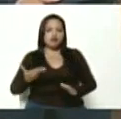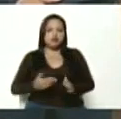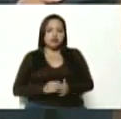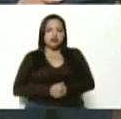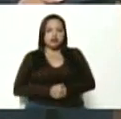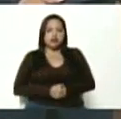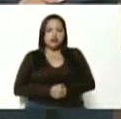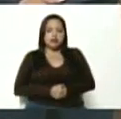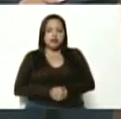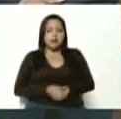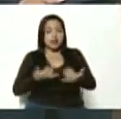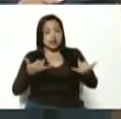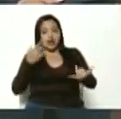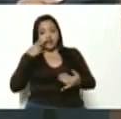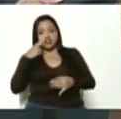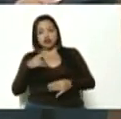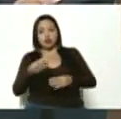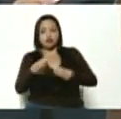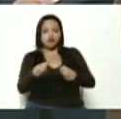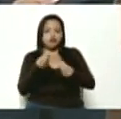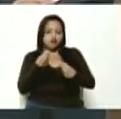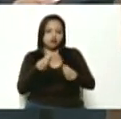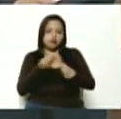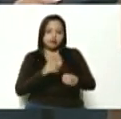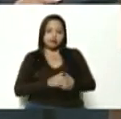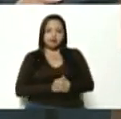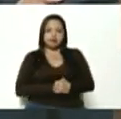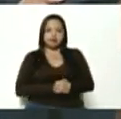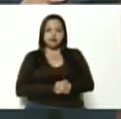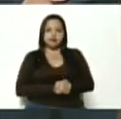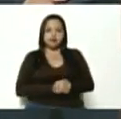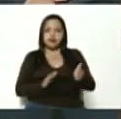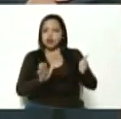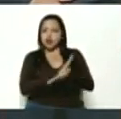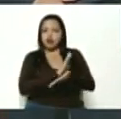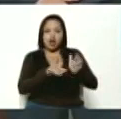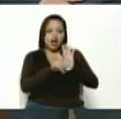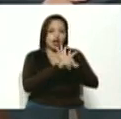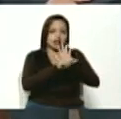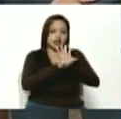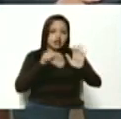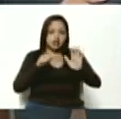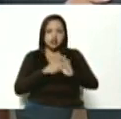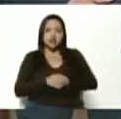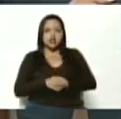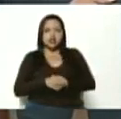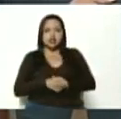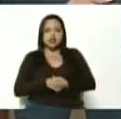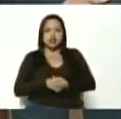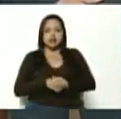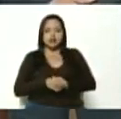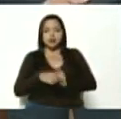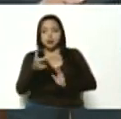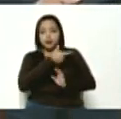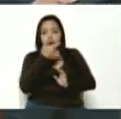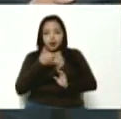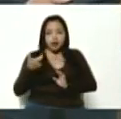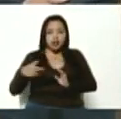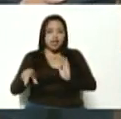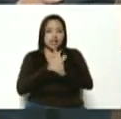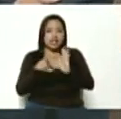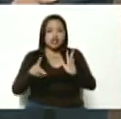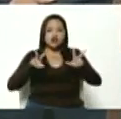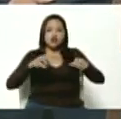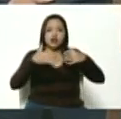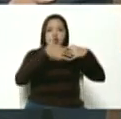ya hemos visto cómo a través de sus artículos evidenciamos que los derechos de nuestros